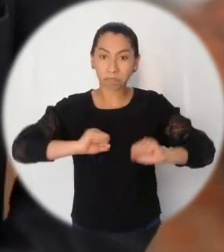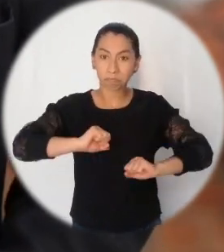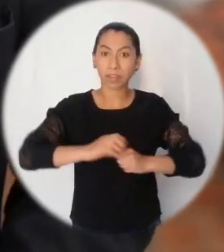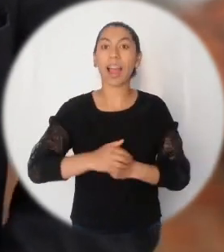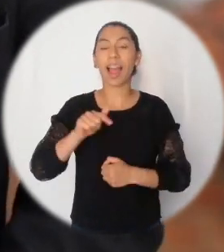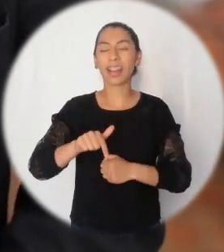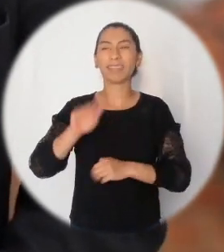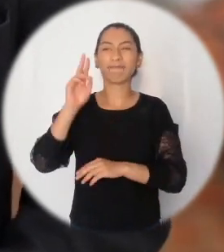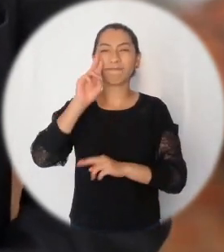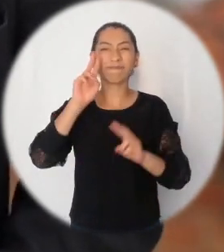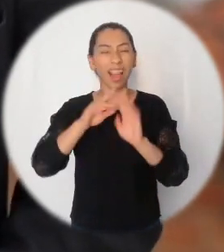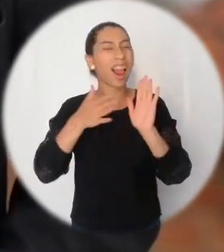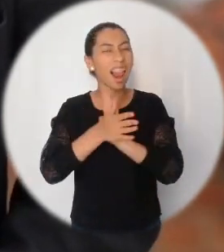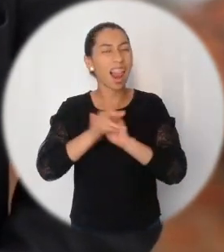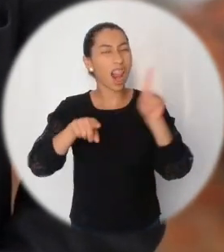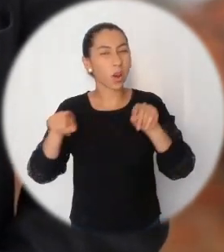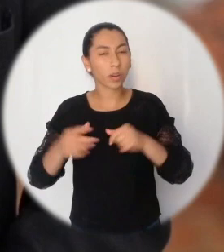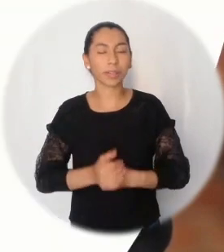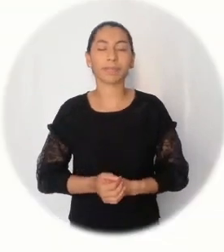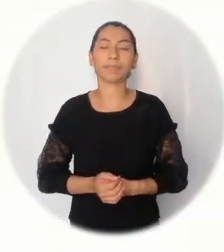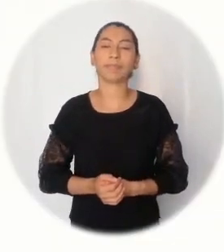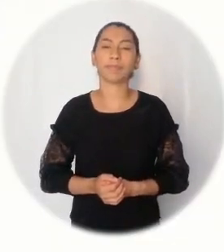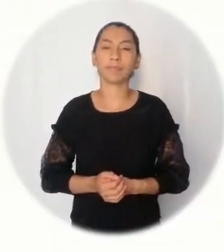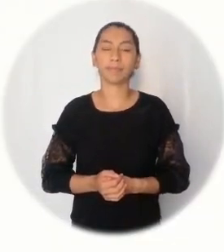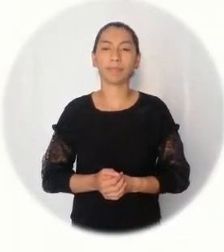En este panorama nacional les contamos algunas de ellas.